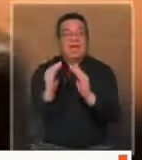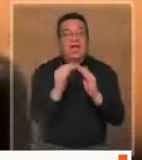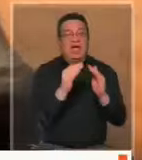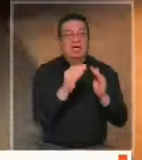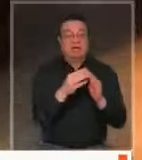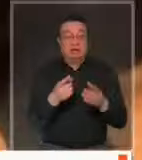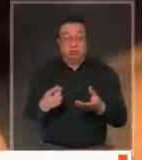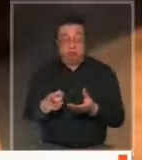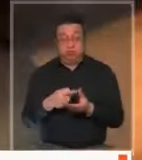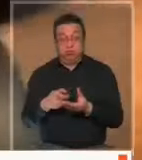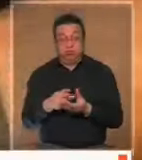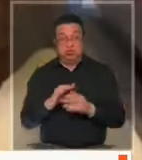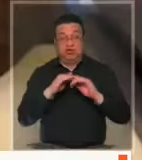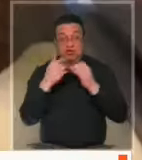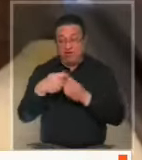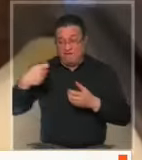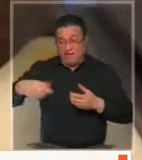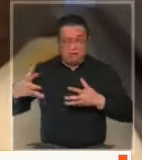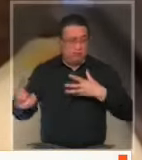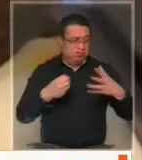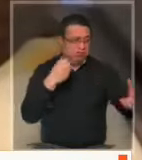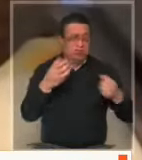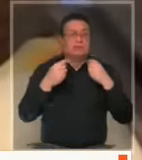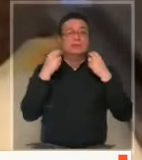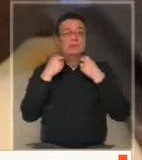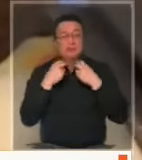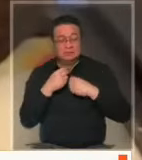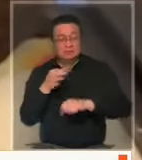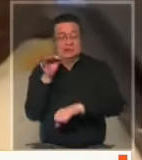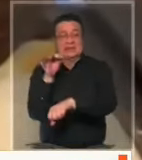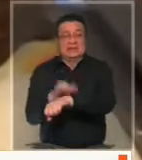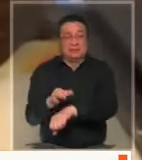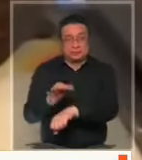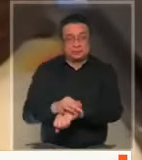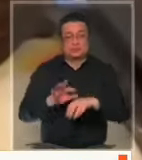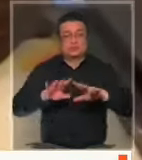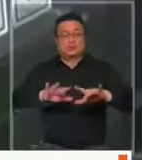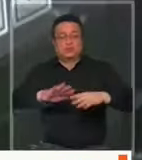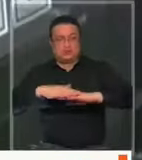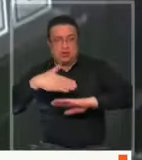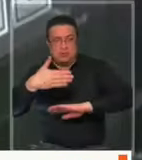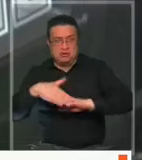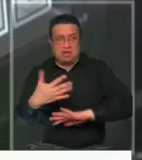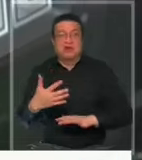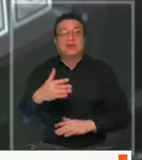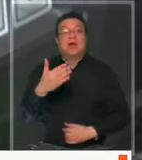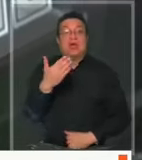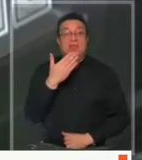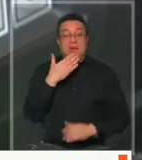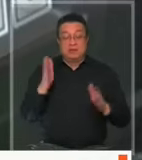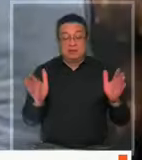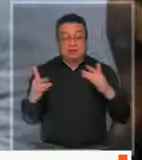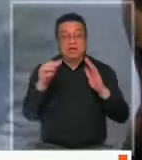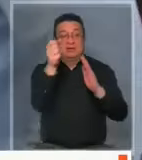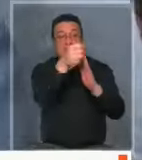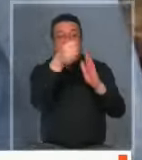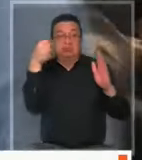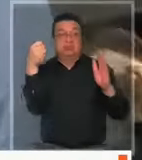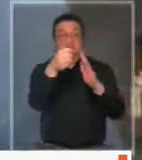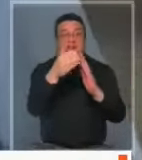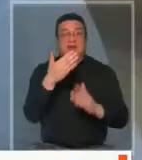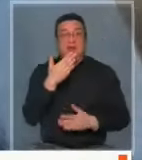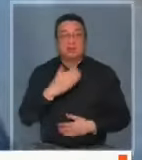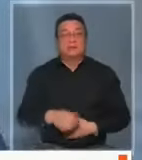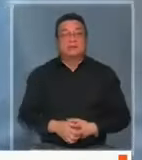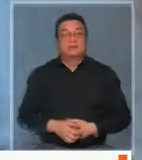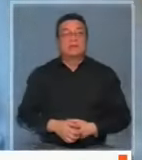botín, todo artículo valioso a su paso. Joyas, relojes, computadores, hasta una caja fuerte. Abre la